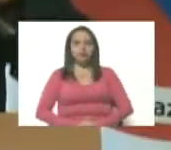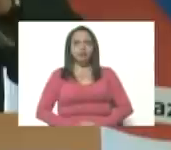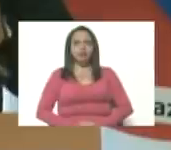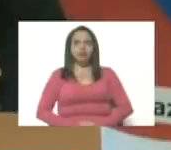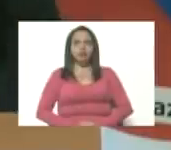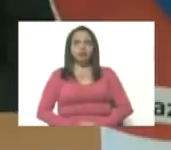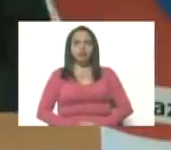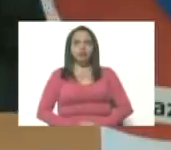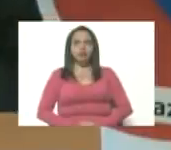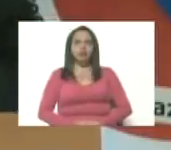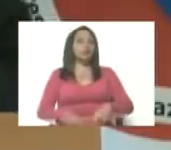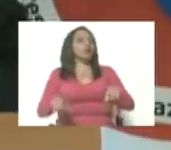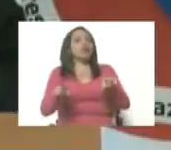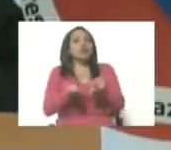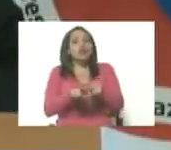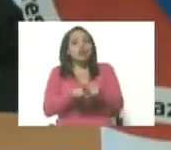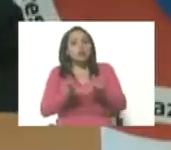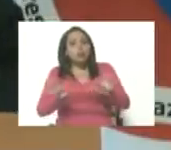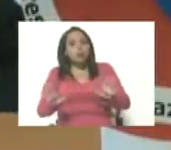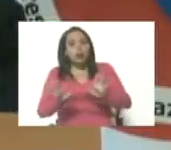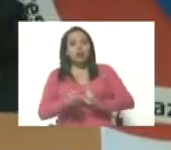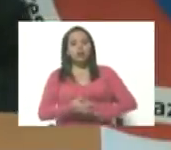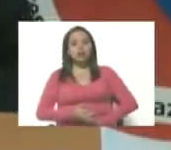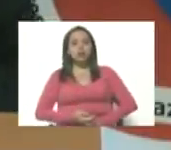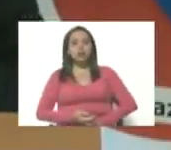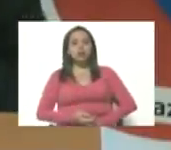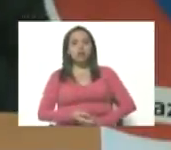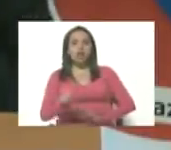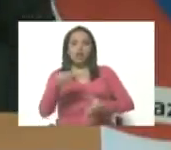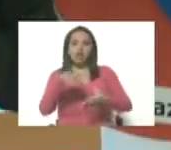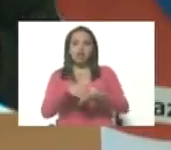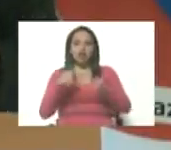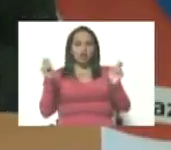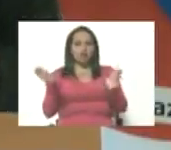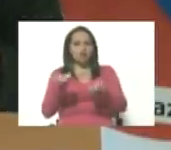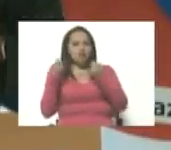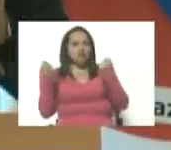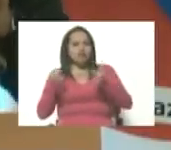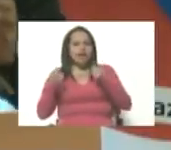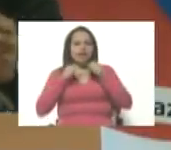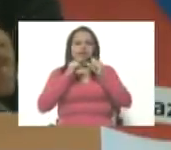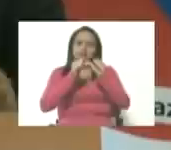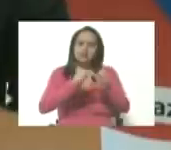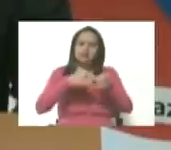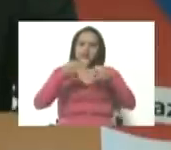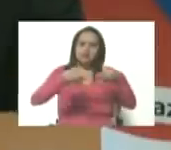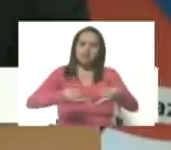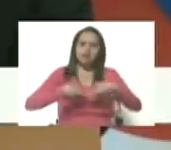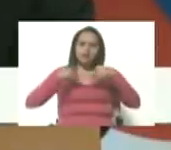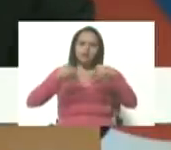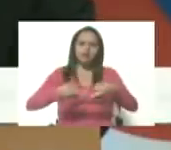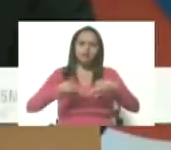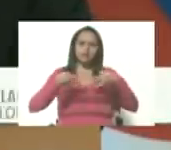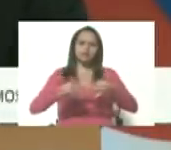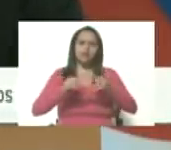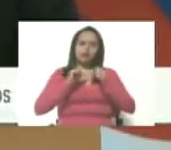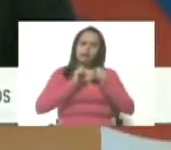Aún cuando dentro de la campaña sistemática de desestabilización